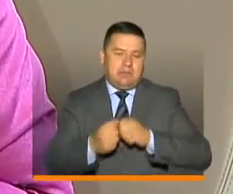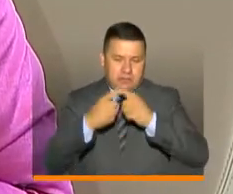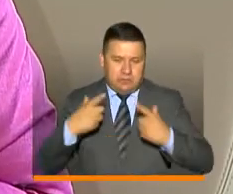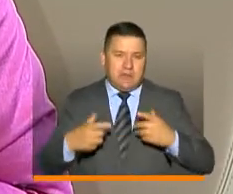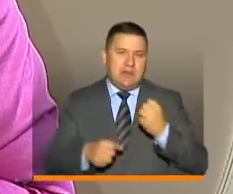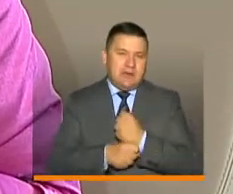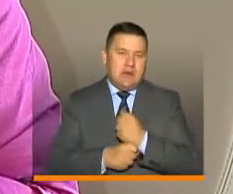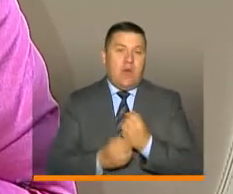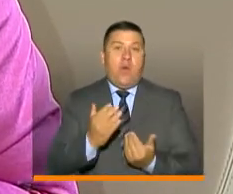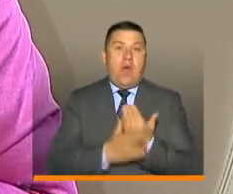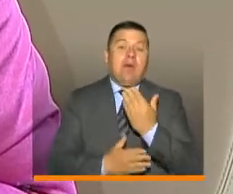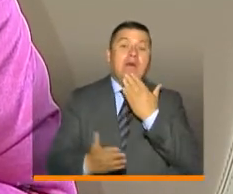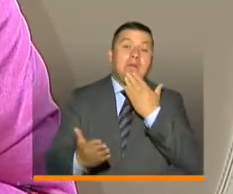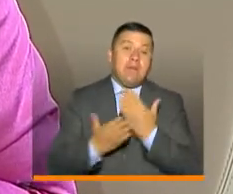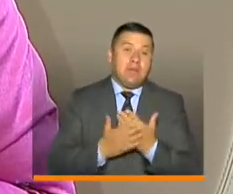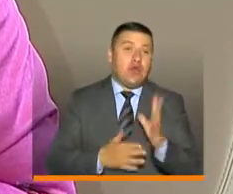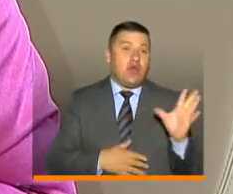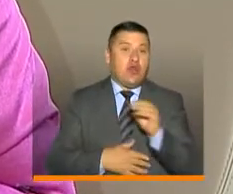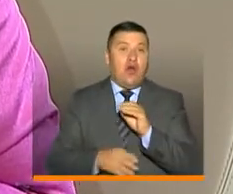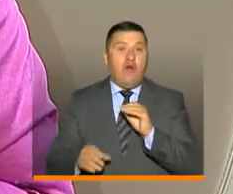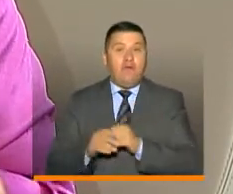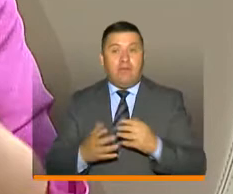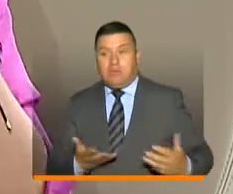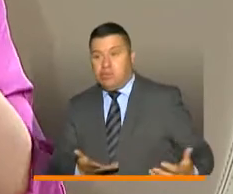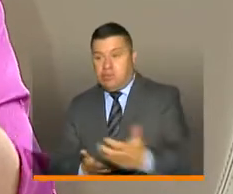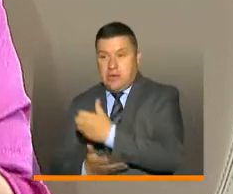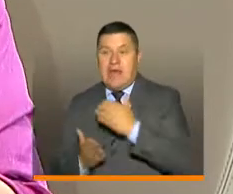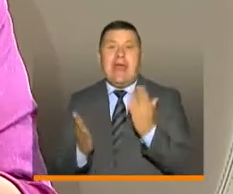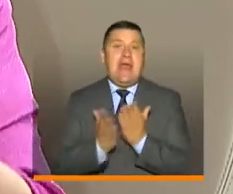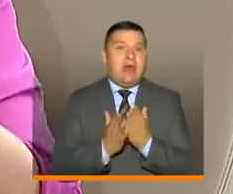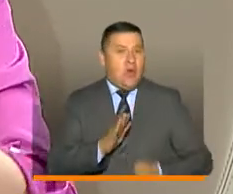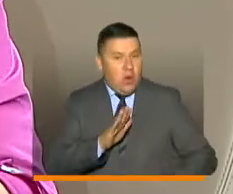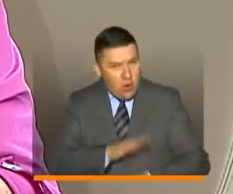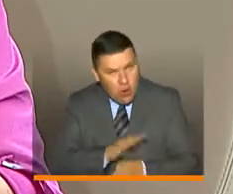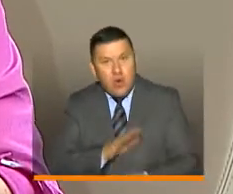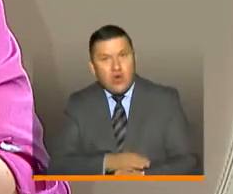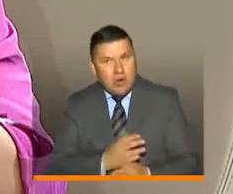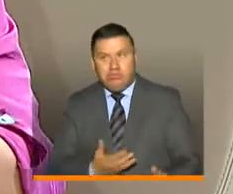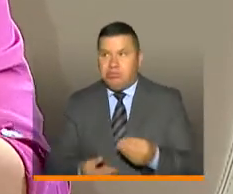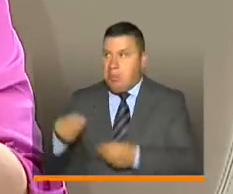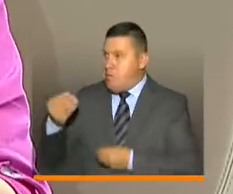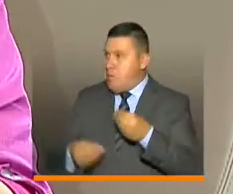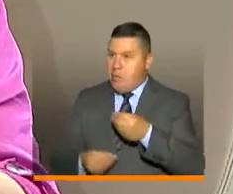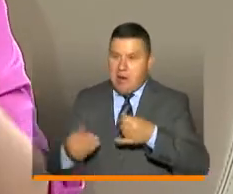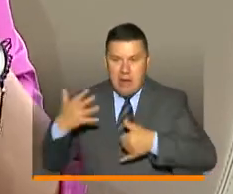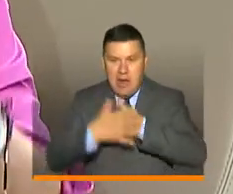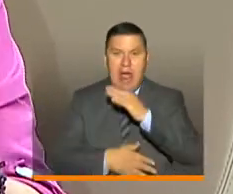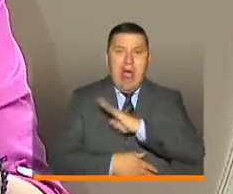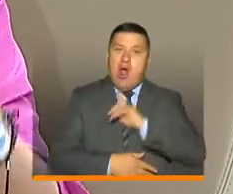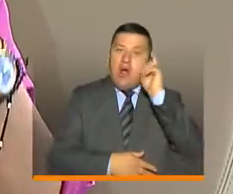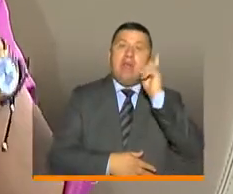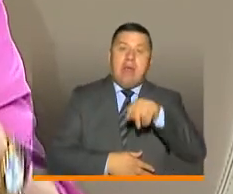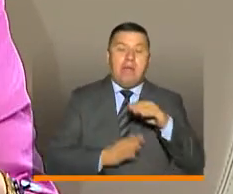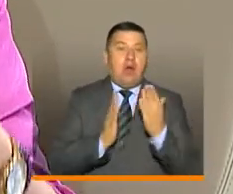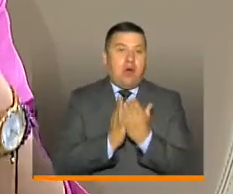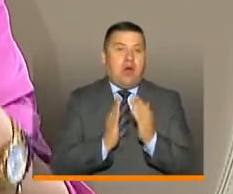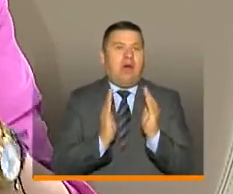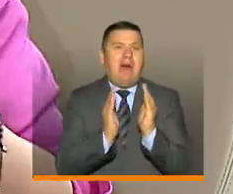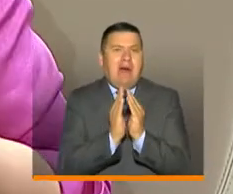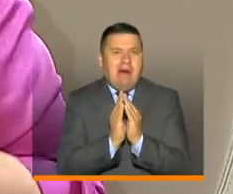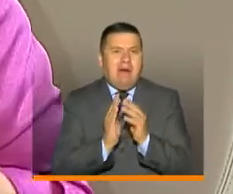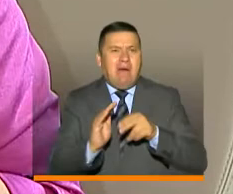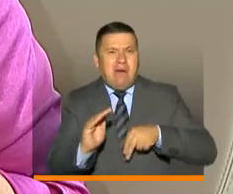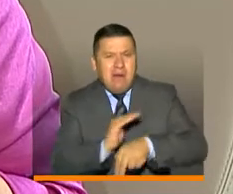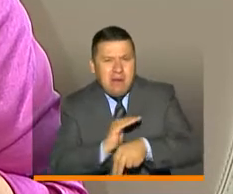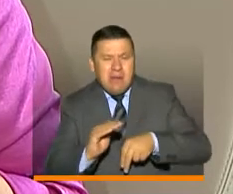nuevos estudiantes. Gracias a todos, y el Fondo Solidario por la Educación continúa y continúan todos los apoyos, también para colegios, para jardines y